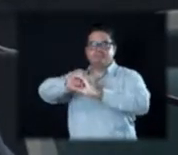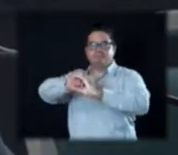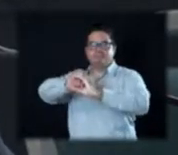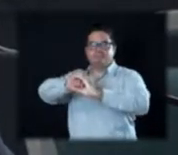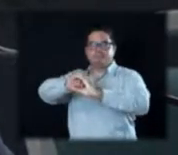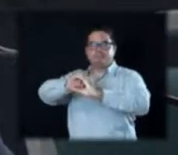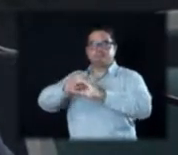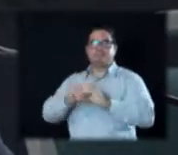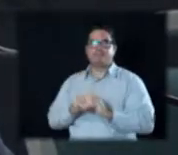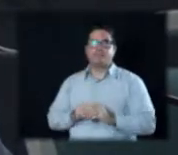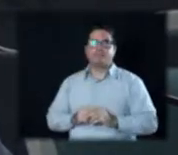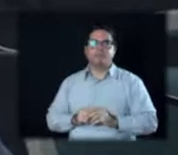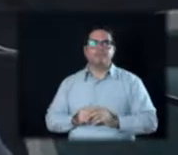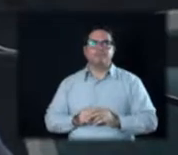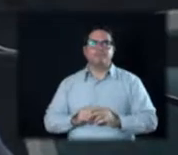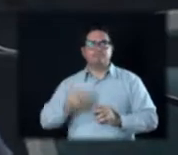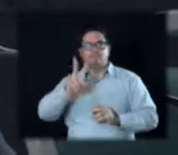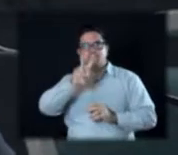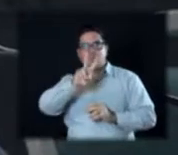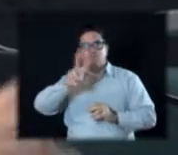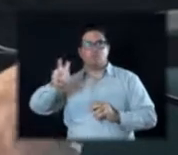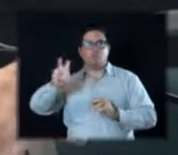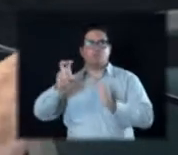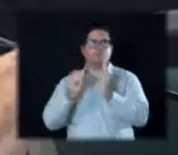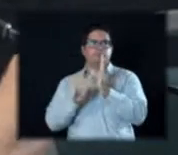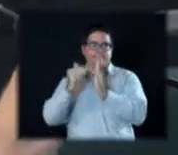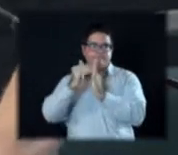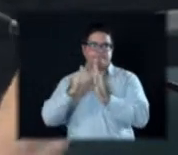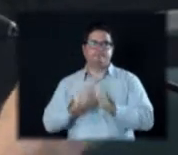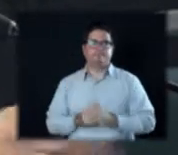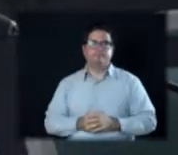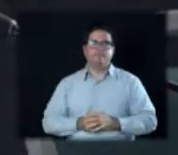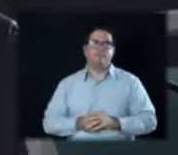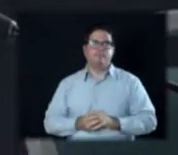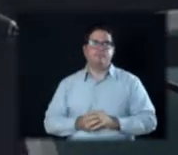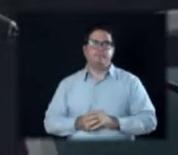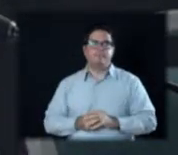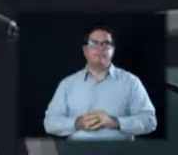en el gasto excesivo del Fondo General era de $200 millones.